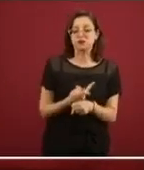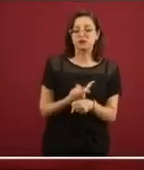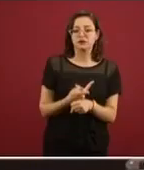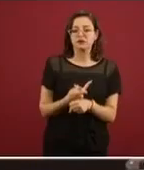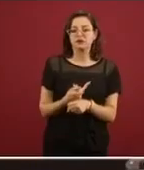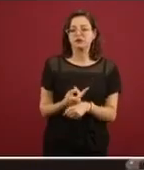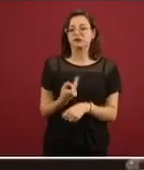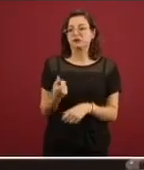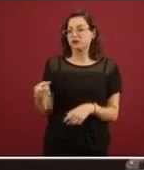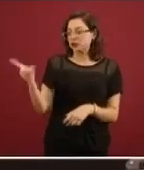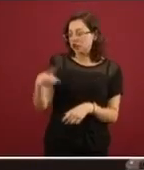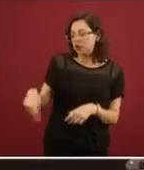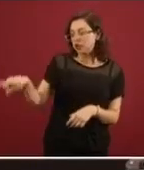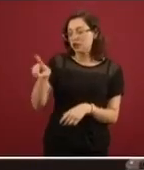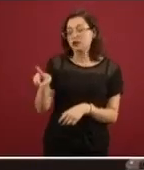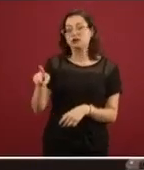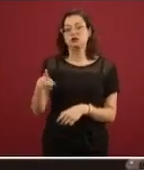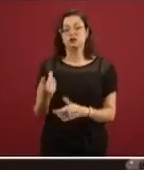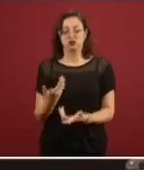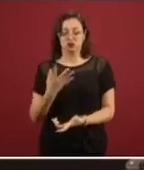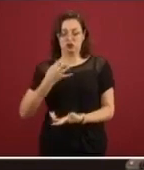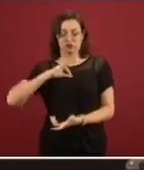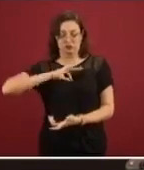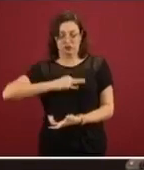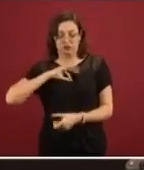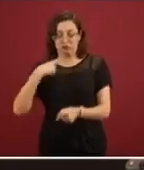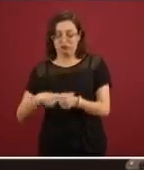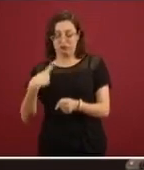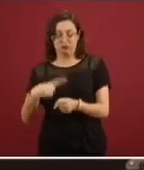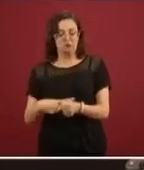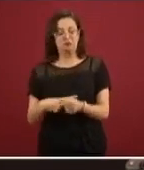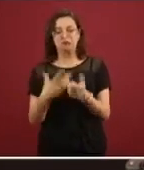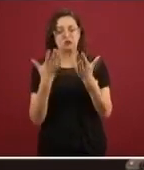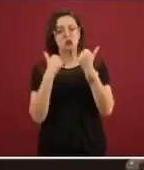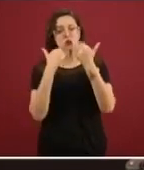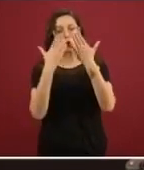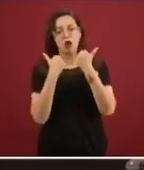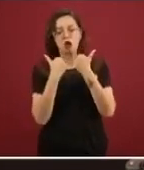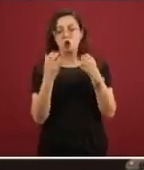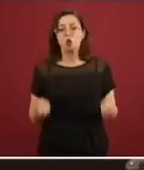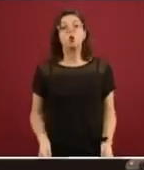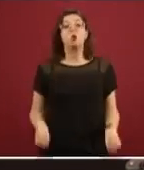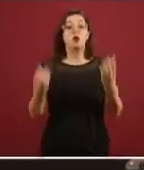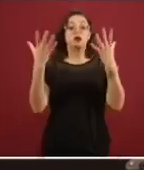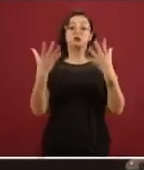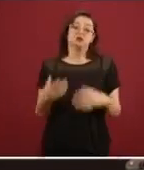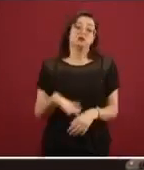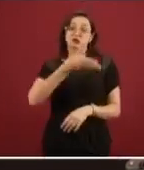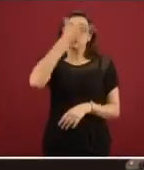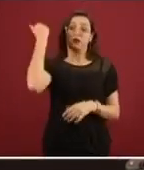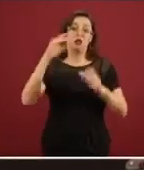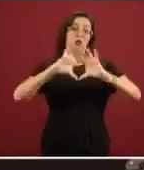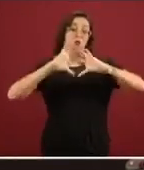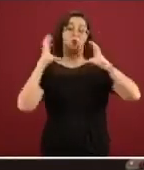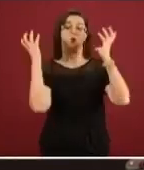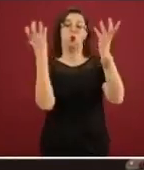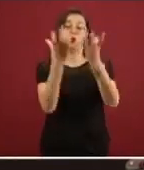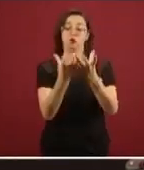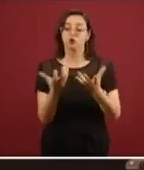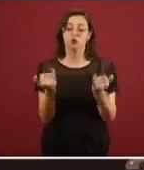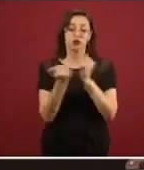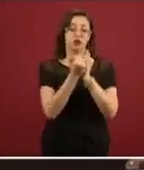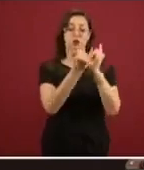que no son enfermedad sino son infección ocurren? Es algo que no se sabe en todo el mundo. La experiencia de